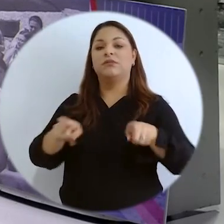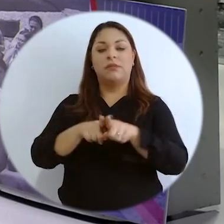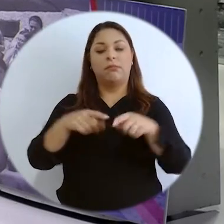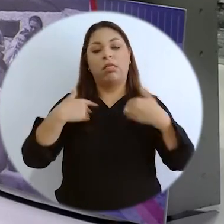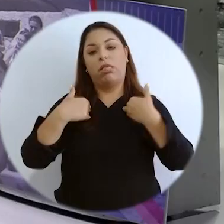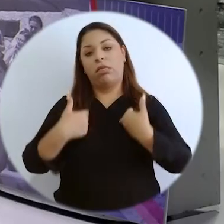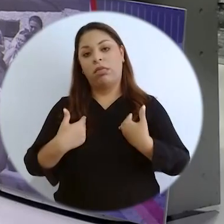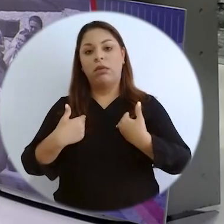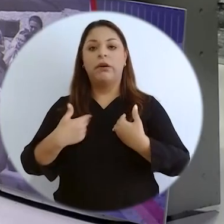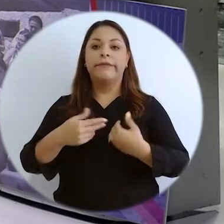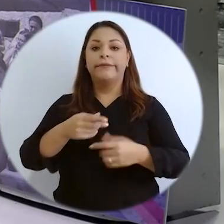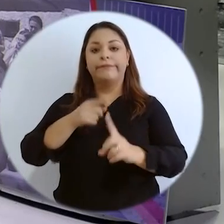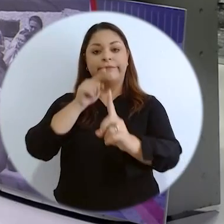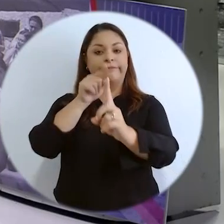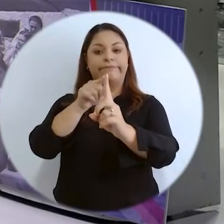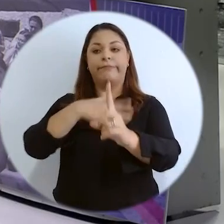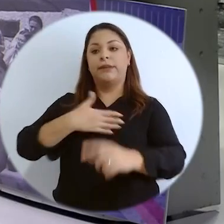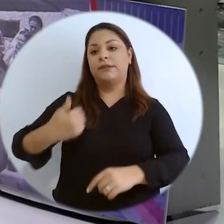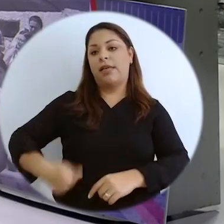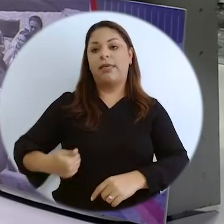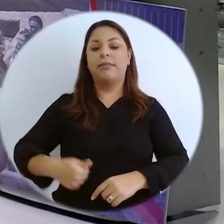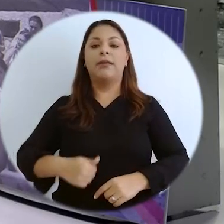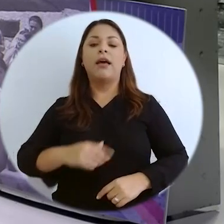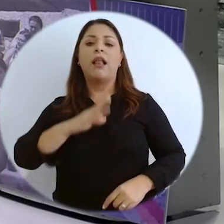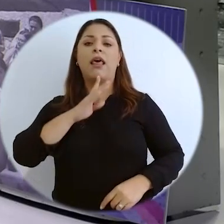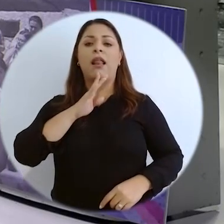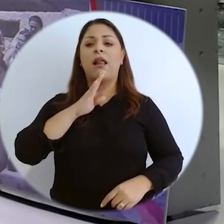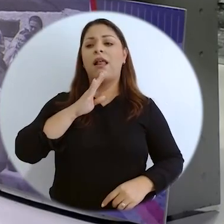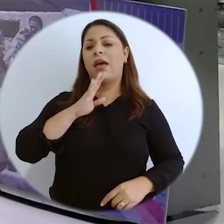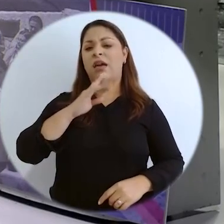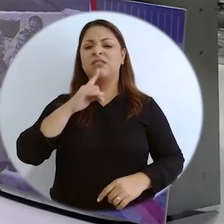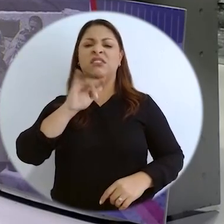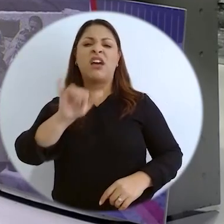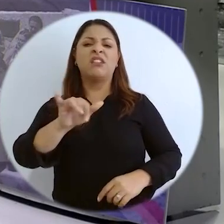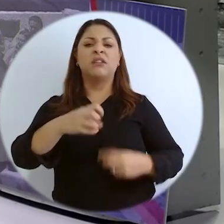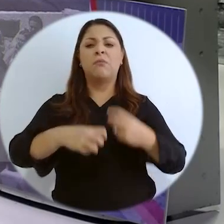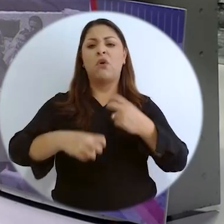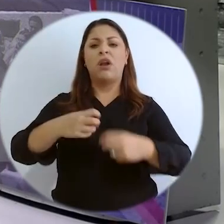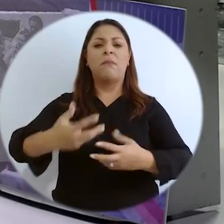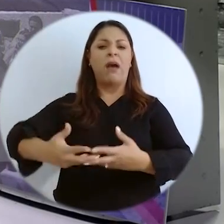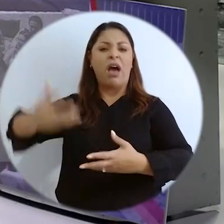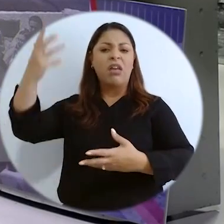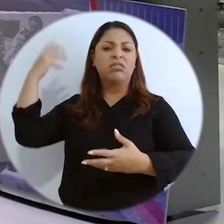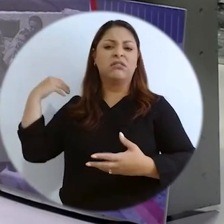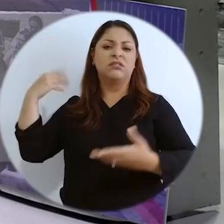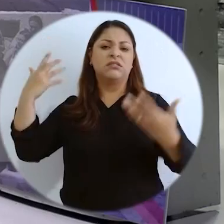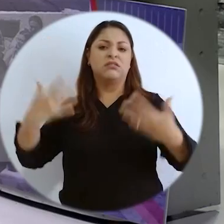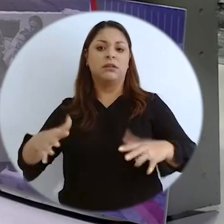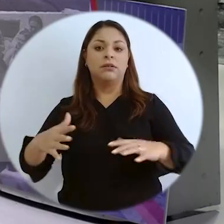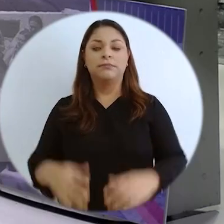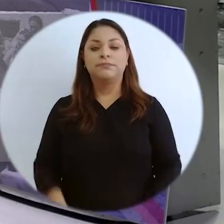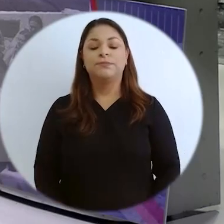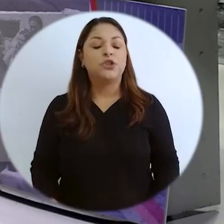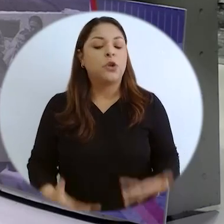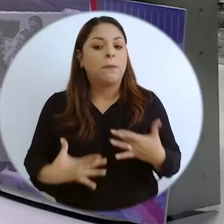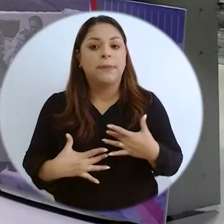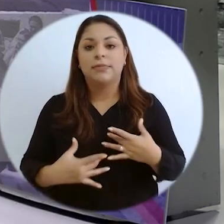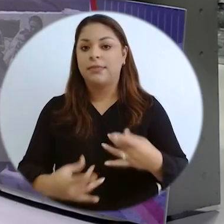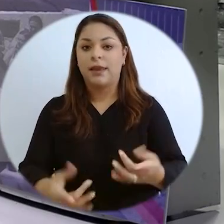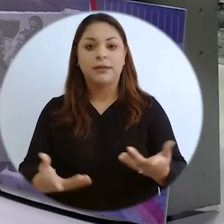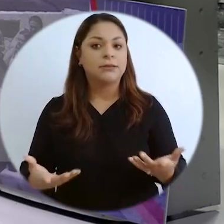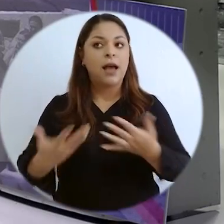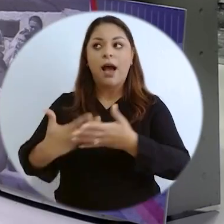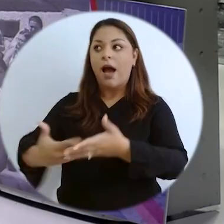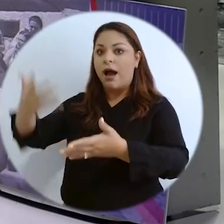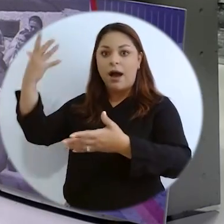triple. Escuchar a un gobernante, sea del partido que sea, decir, es que este problema venía de un gobierno anterior. A